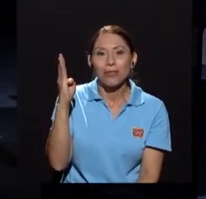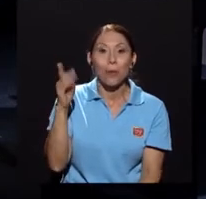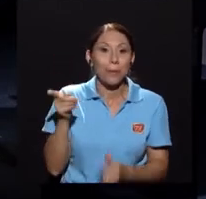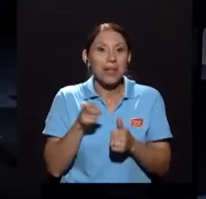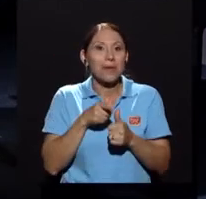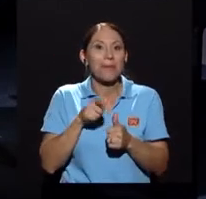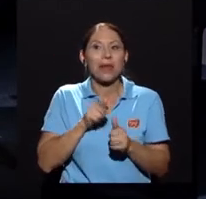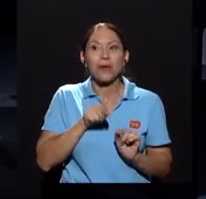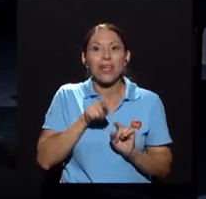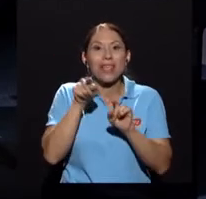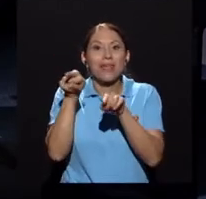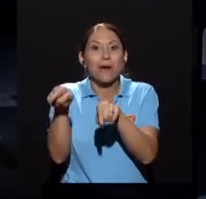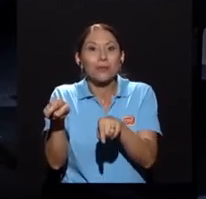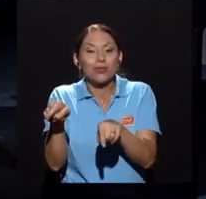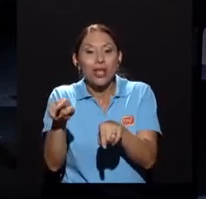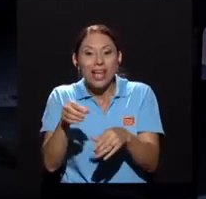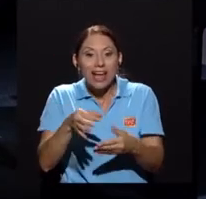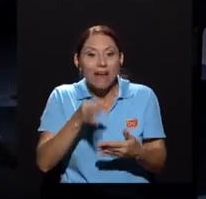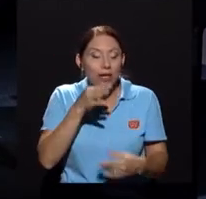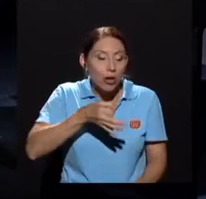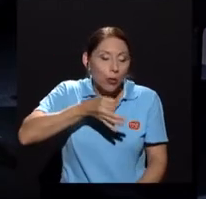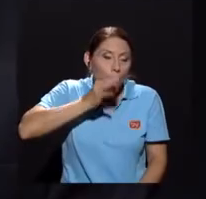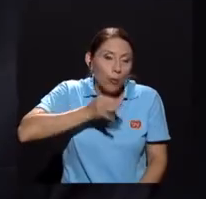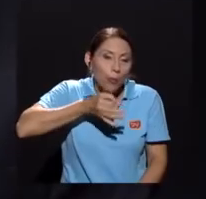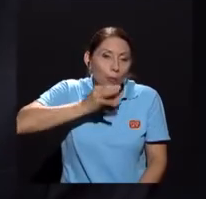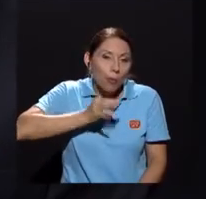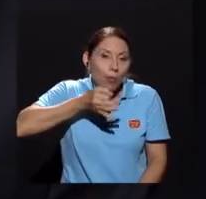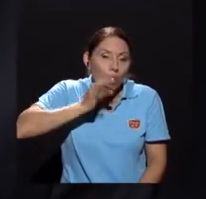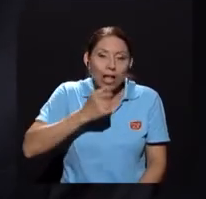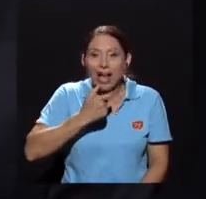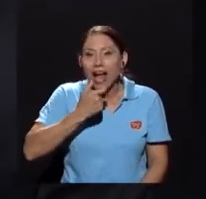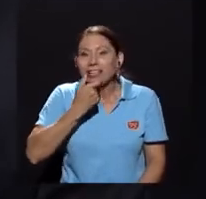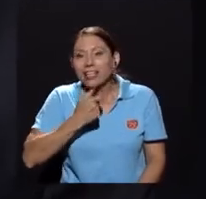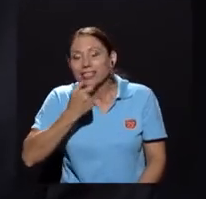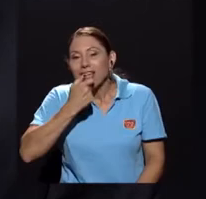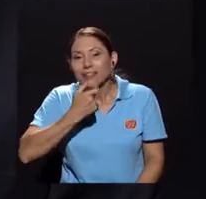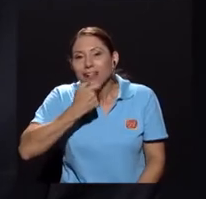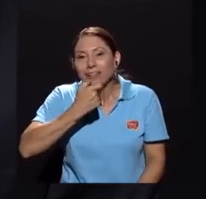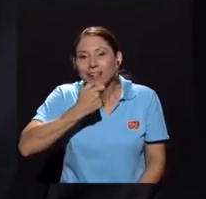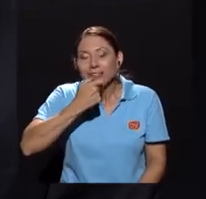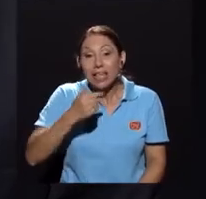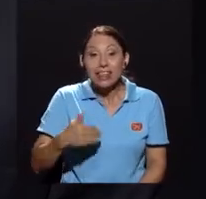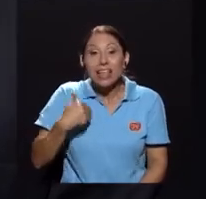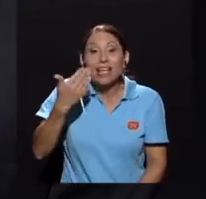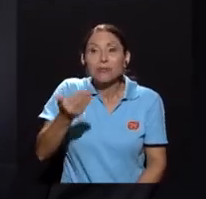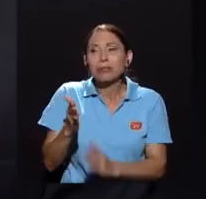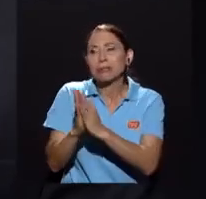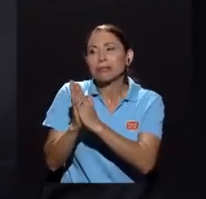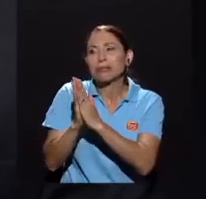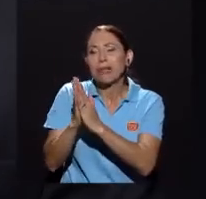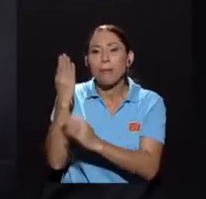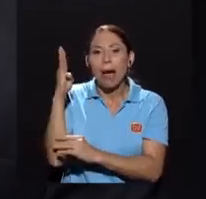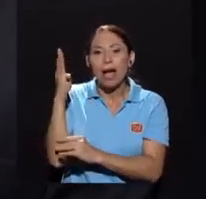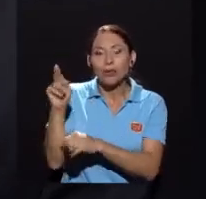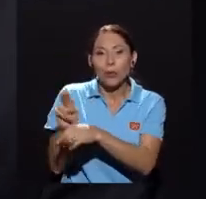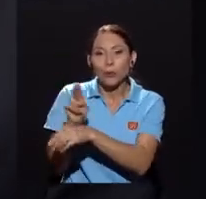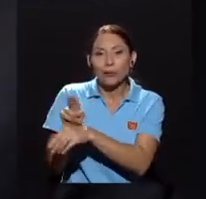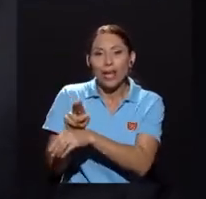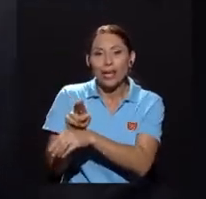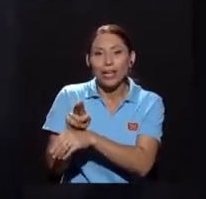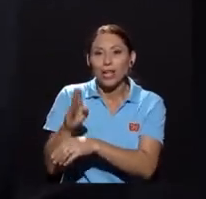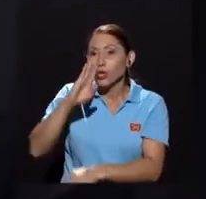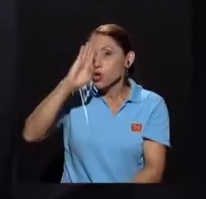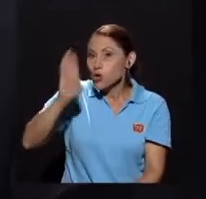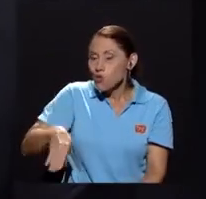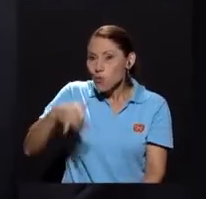que tenía para el ministro y los comieron las galletas y después le pedíamos el baño verdad y nunca olvidó que el ministro